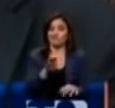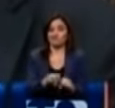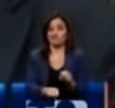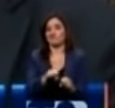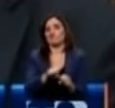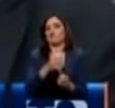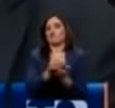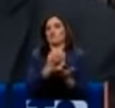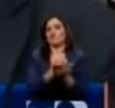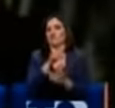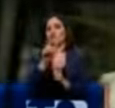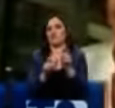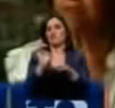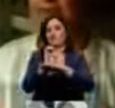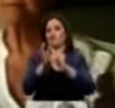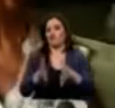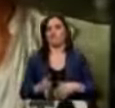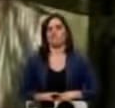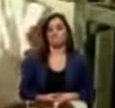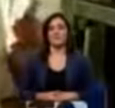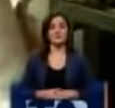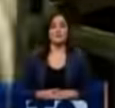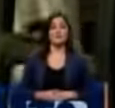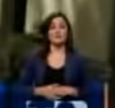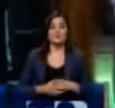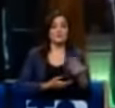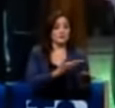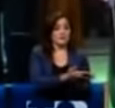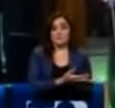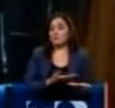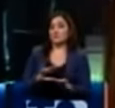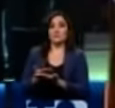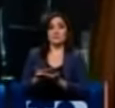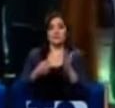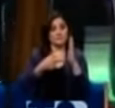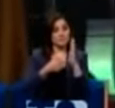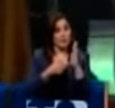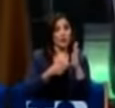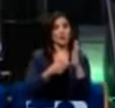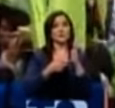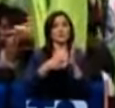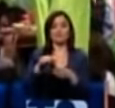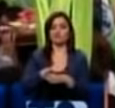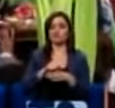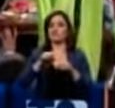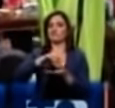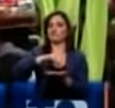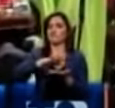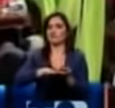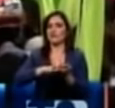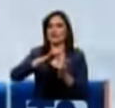bolsillo popular por otro lado. Resumen así que las propuestas de campaña en el tema de impuestos son practicables, pero siempre